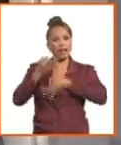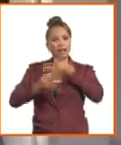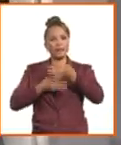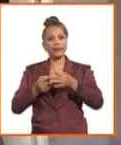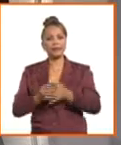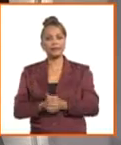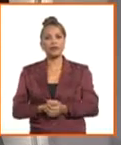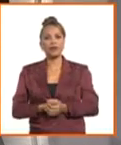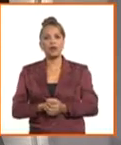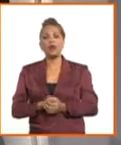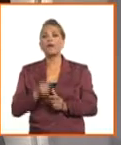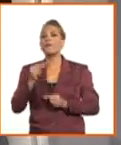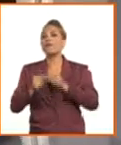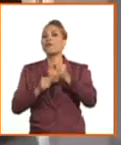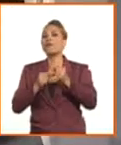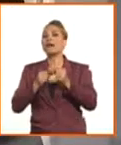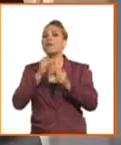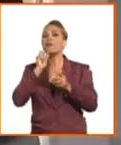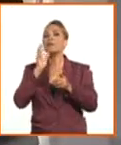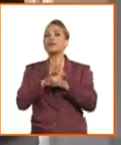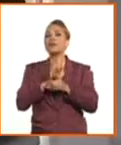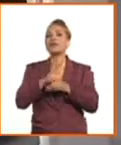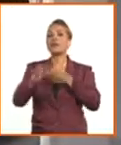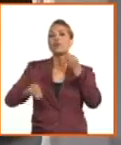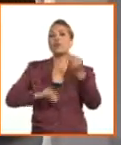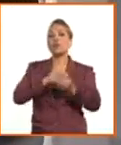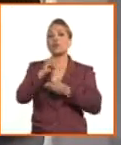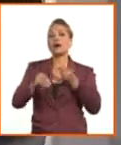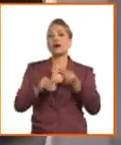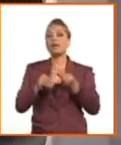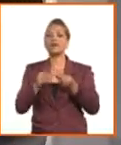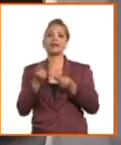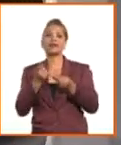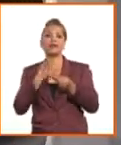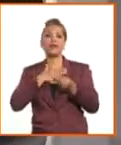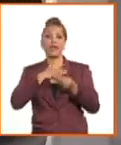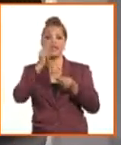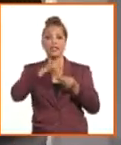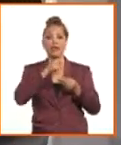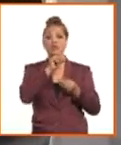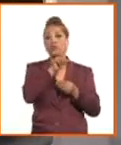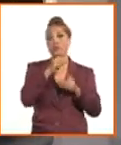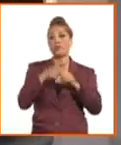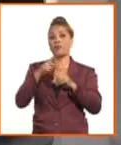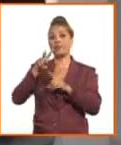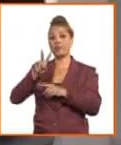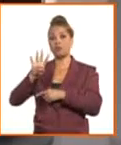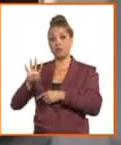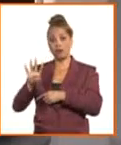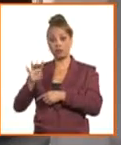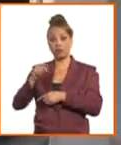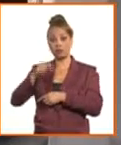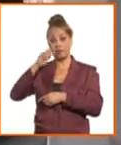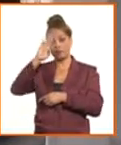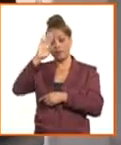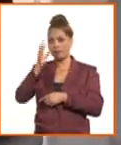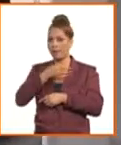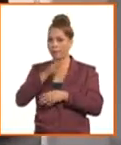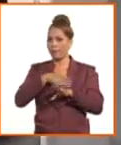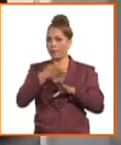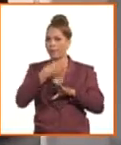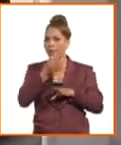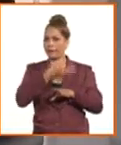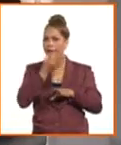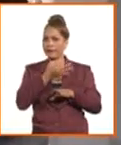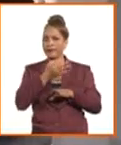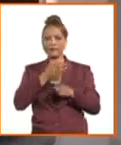vamos a movernos con un tipo de cambio que esté entre el tipo de cambio oficial de 1 por 24, que después me voy a referir a eso, porque ese tipo de cambio se